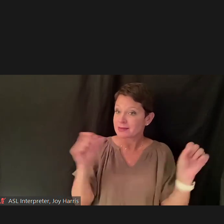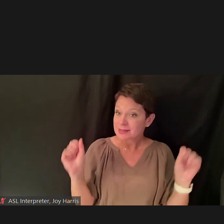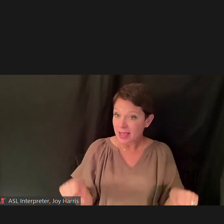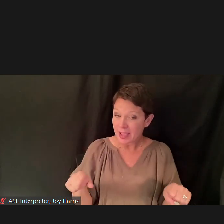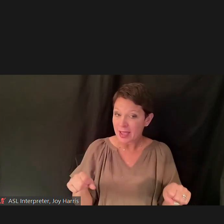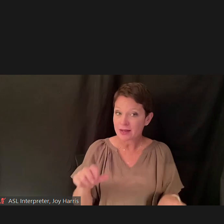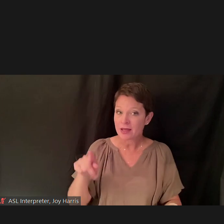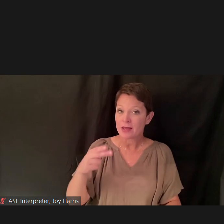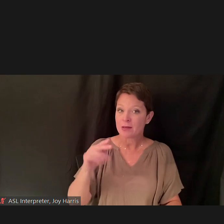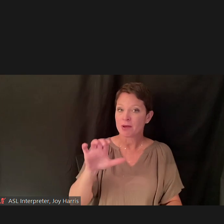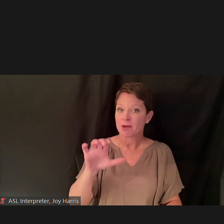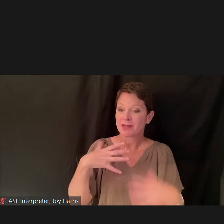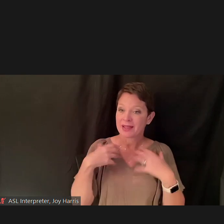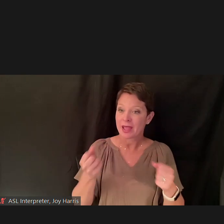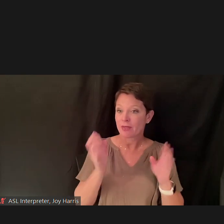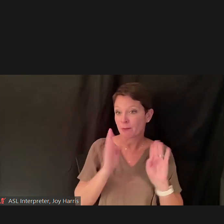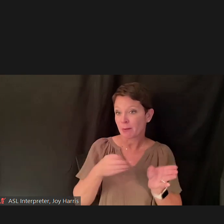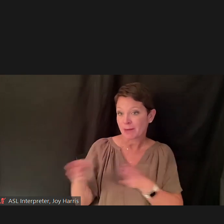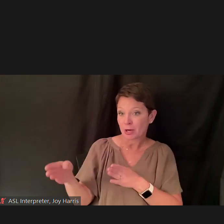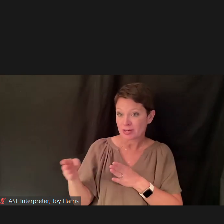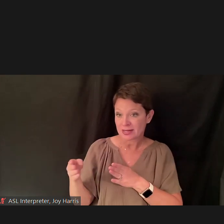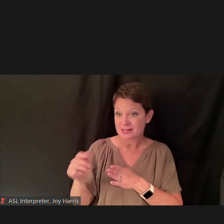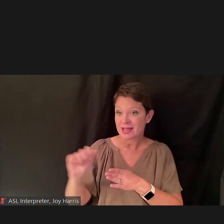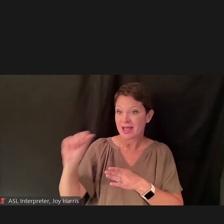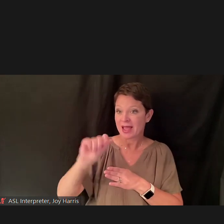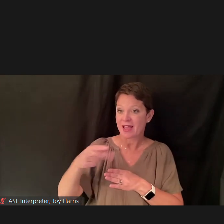Siéntase libre de mandarnos un correo electrónico.